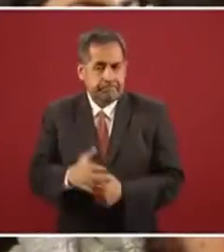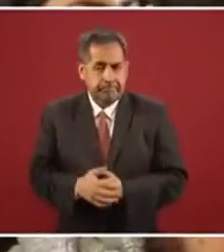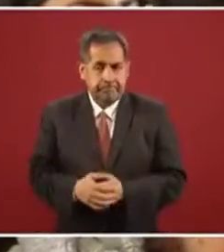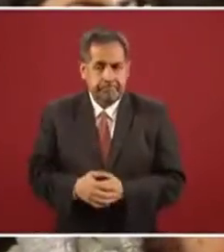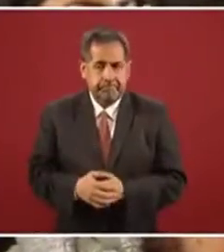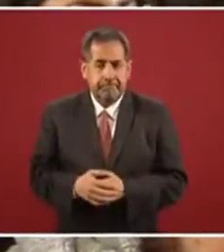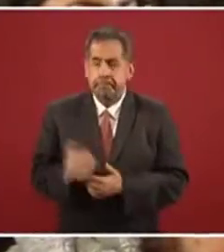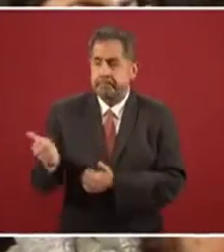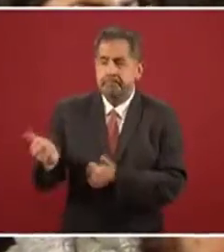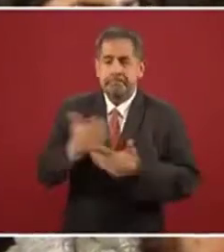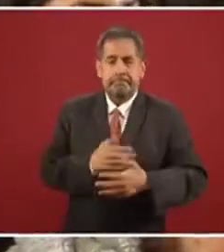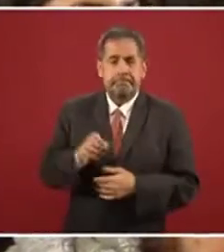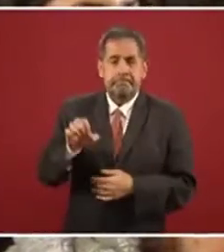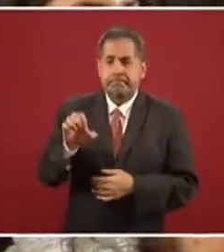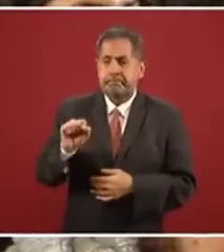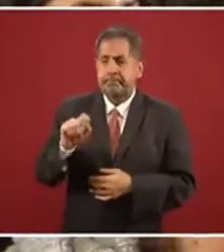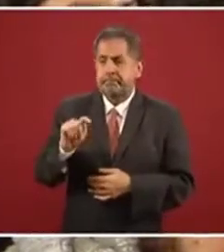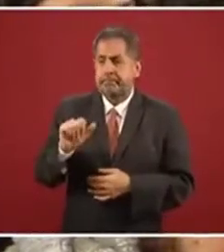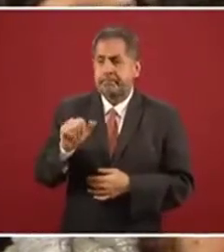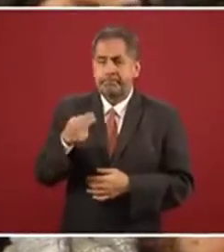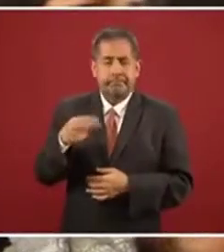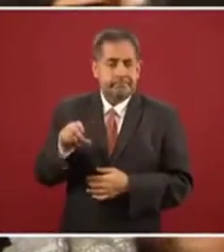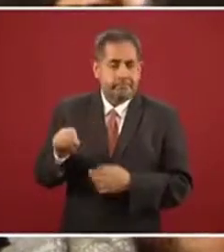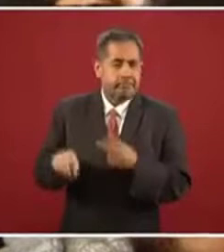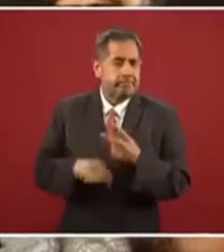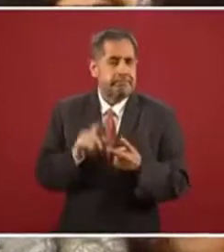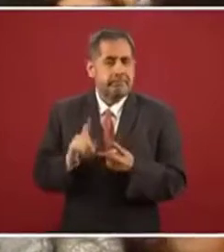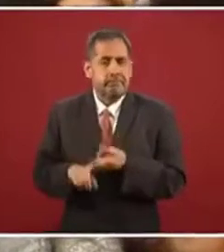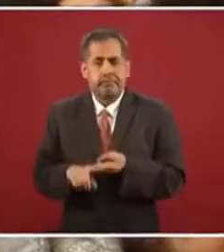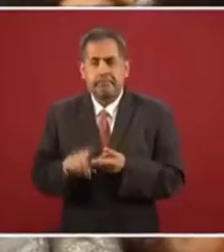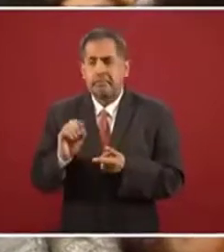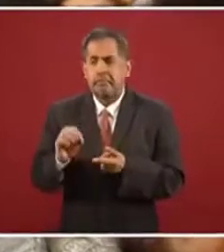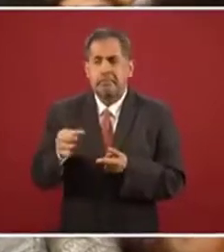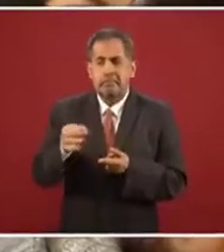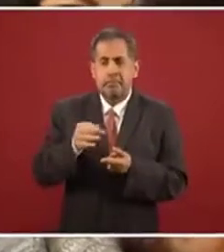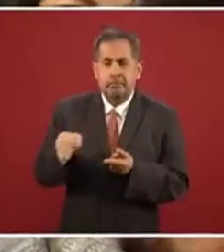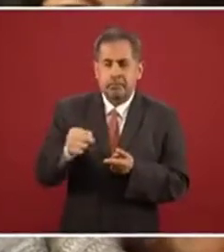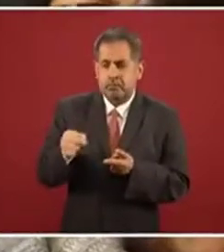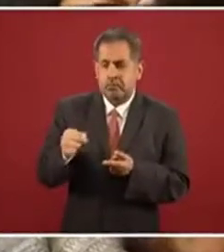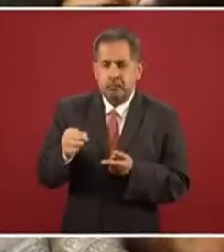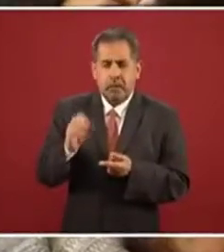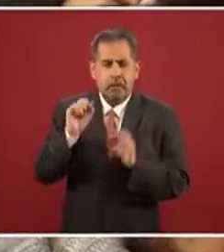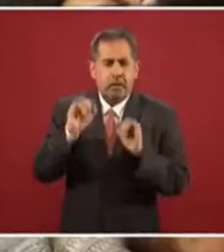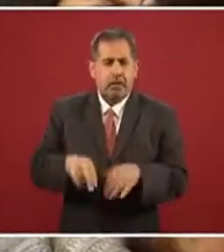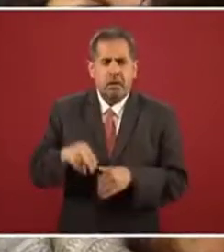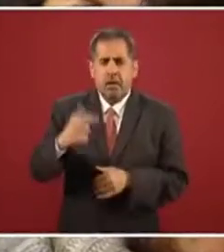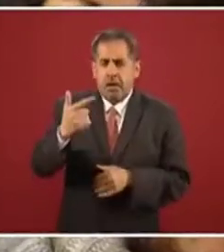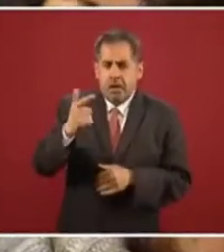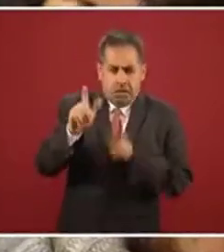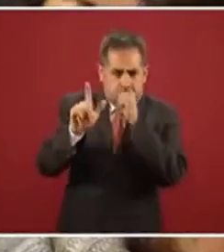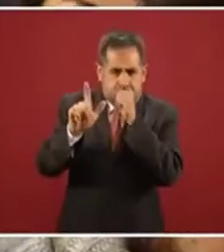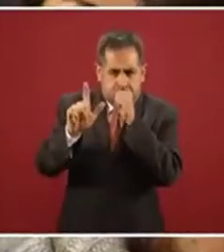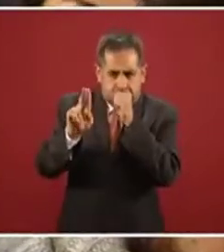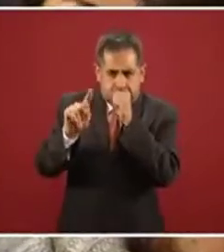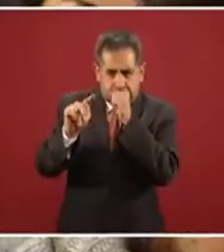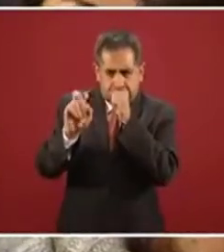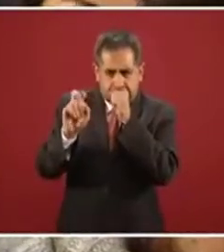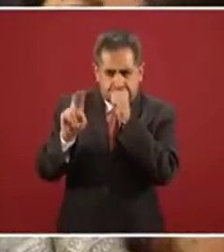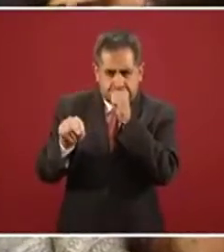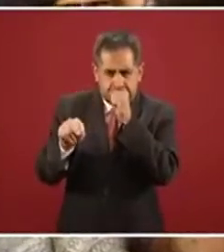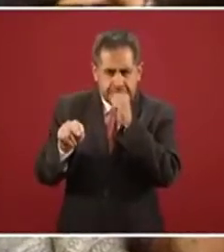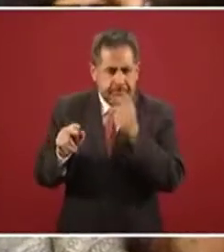Importamos estaño, unos granos especiales que no tienen gluten, y hay empresas